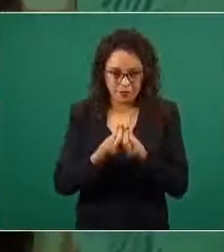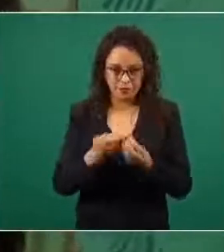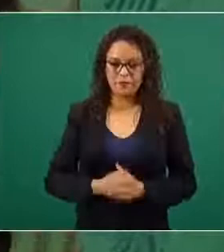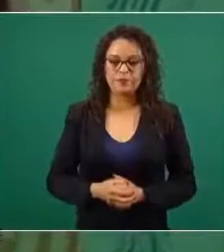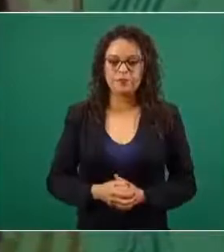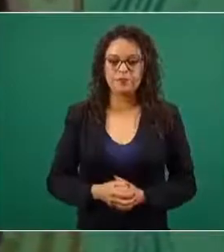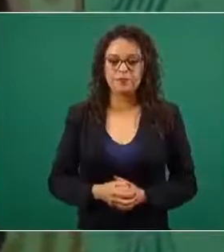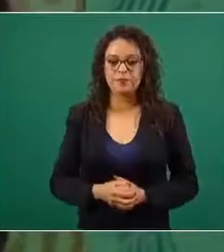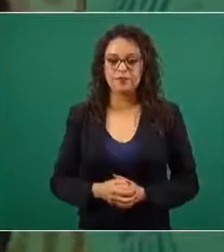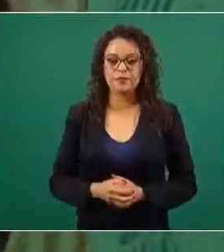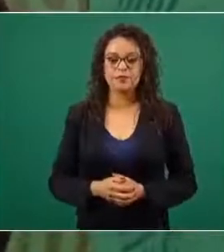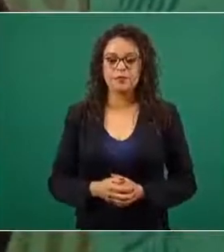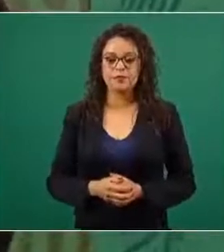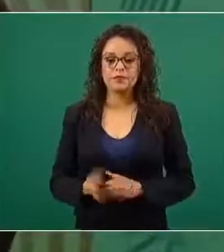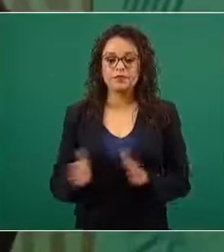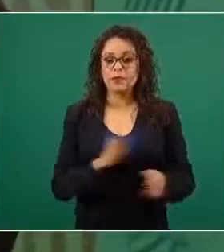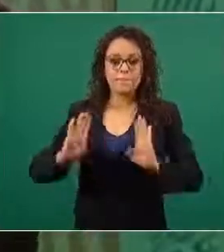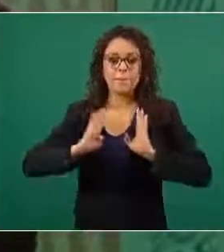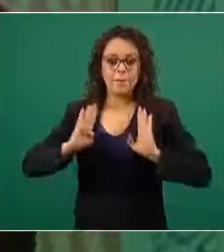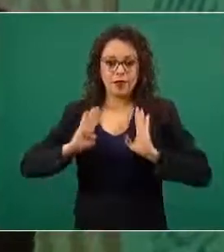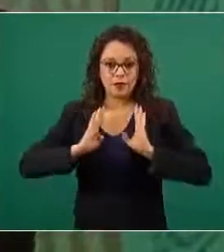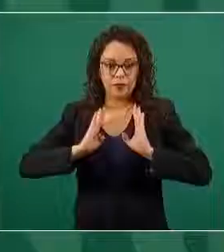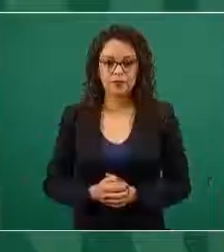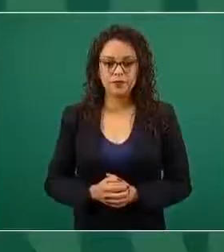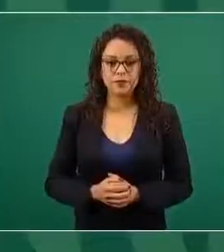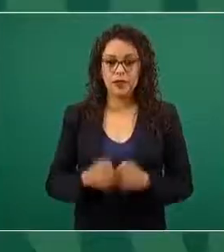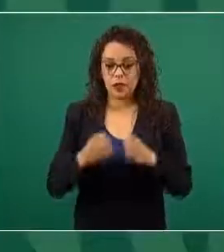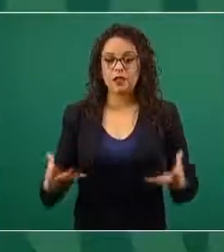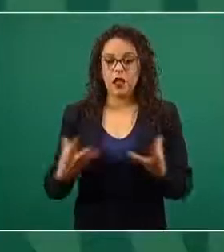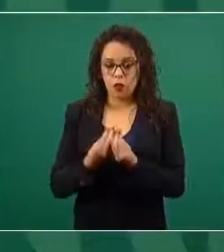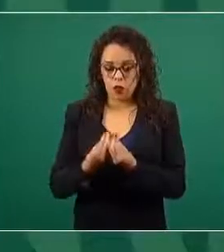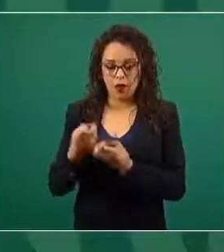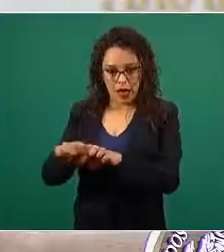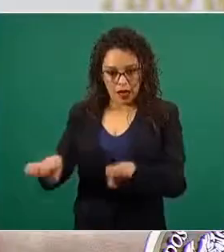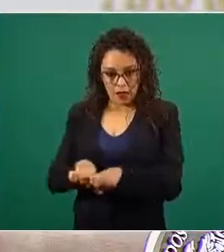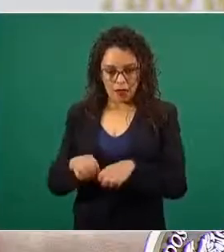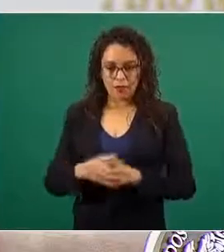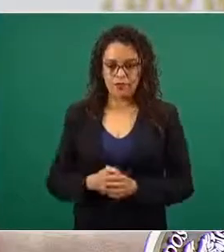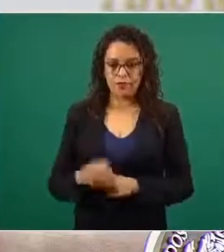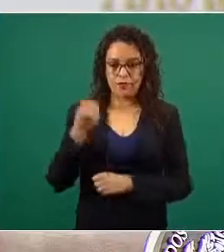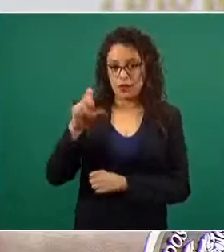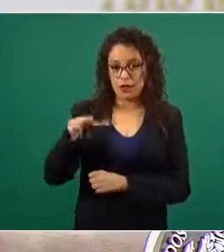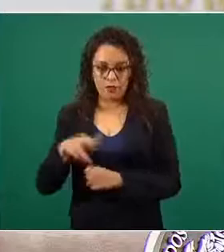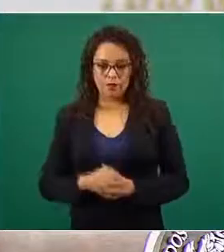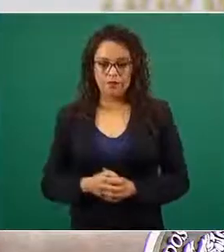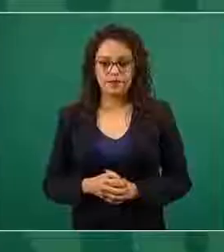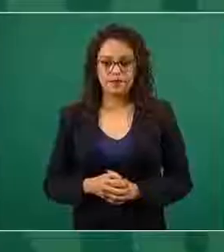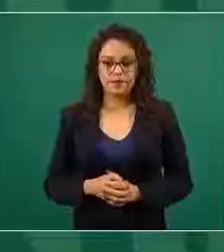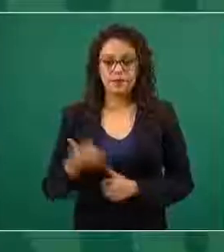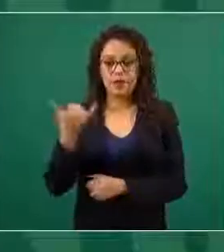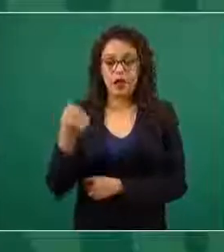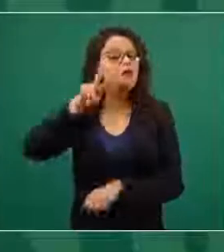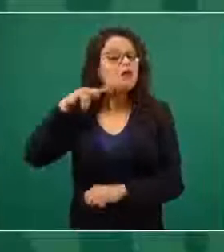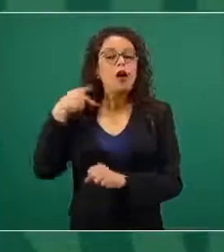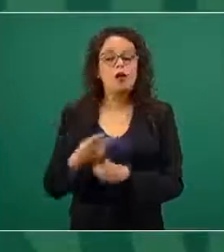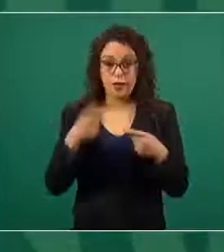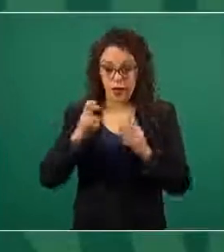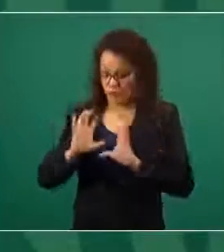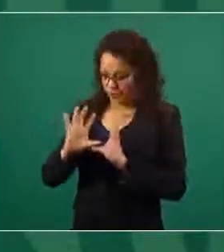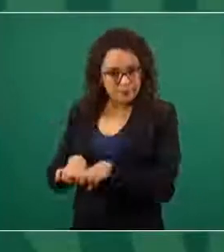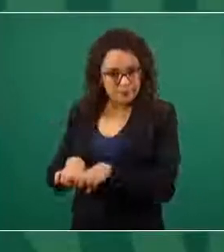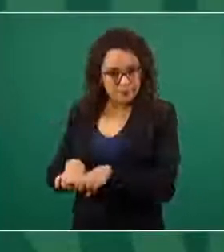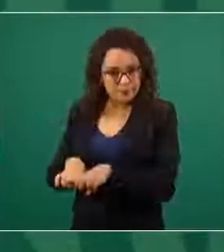6. 4 de las Fuerzas Armadas que van a ir en la brigada. 3 de la Secretaría de la Defensa y 1 de la Secretaría de Marina. Y 2 voluntarios o voluntarias. Así se